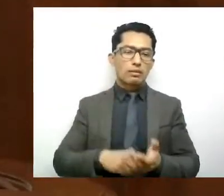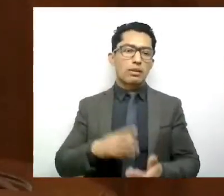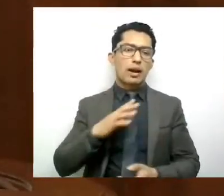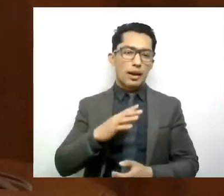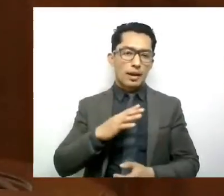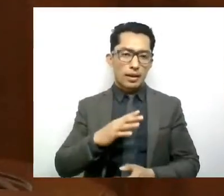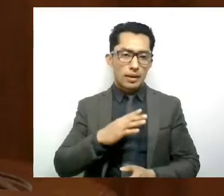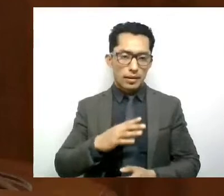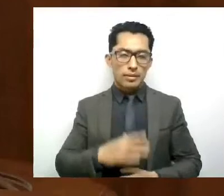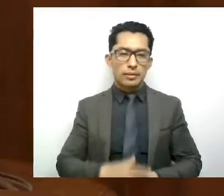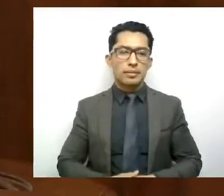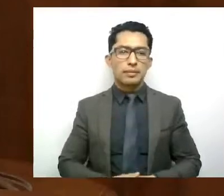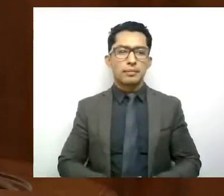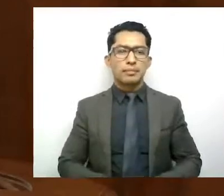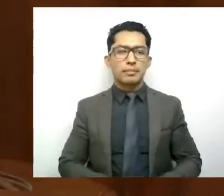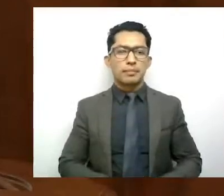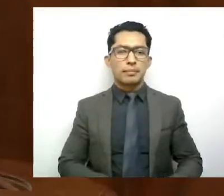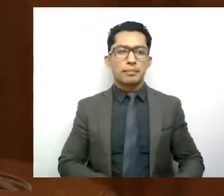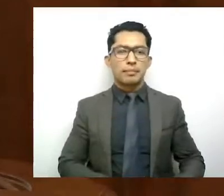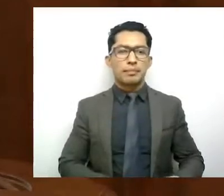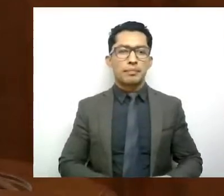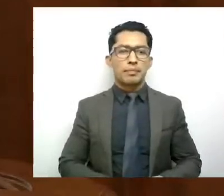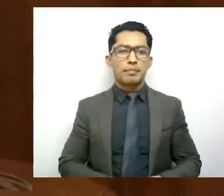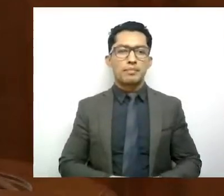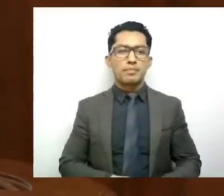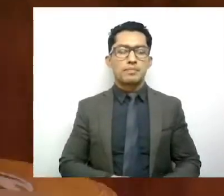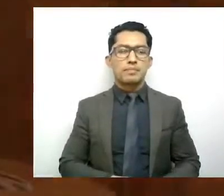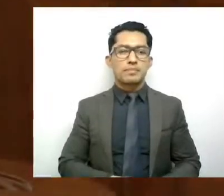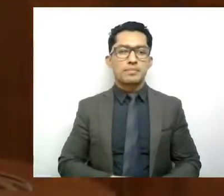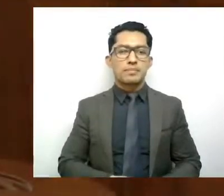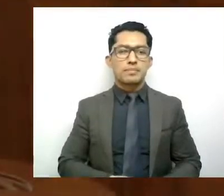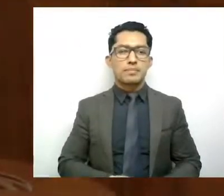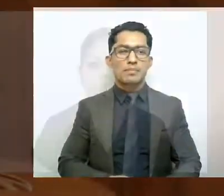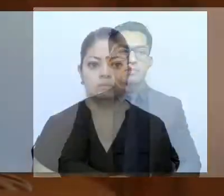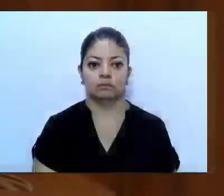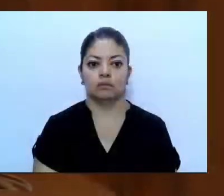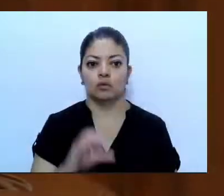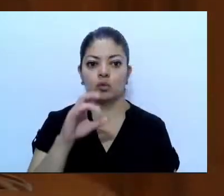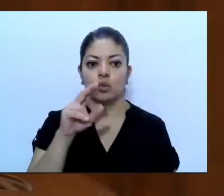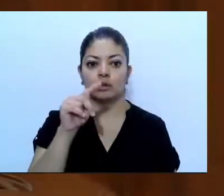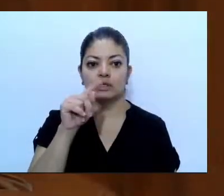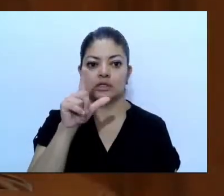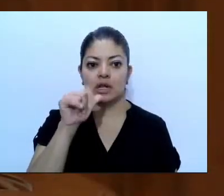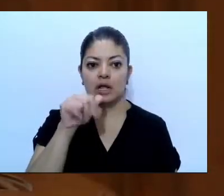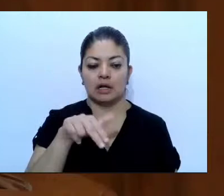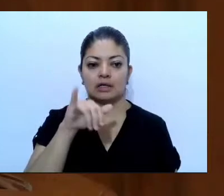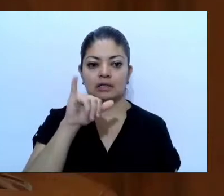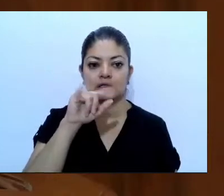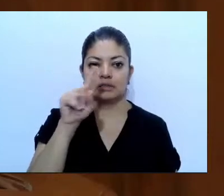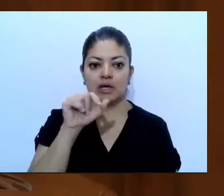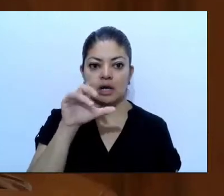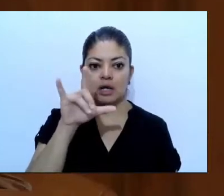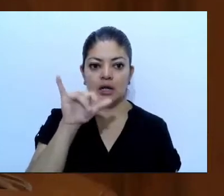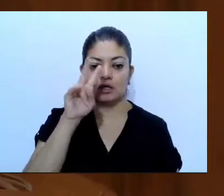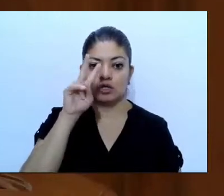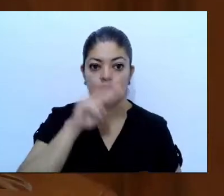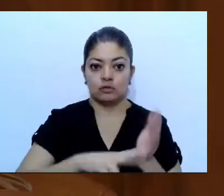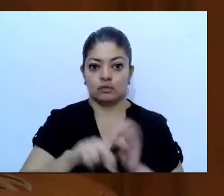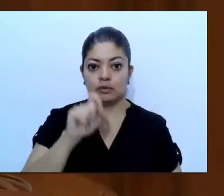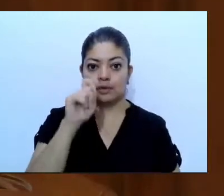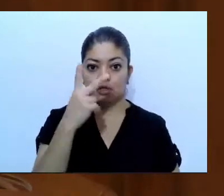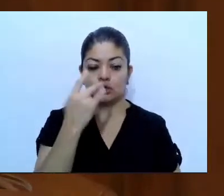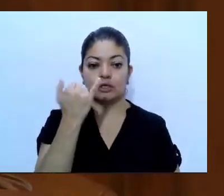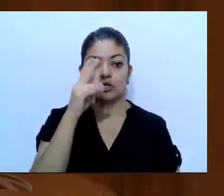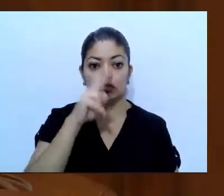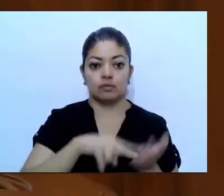escuela Mario Colín, en el municipio de Cuautitlán Izcalli, que en los años 2022 y 2021